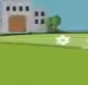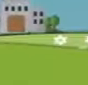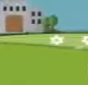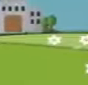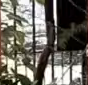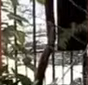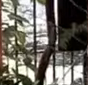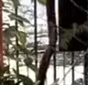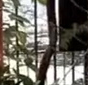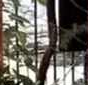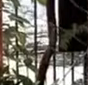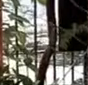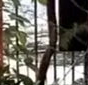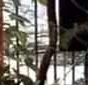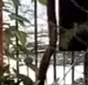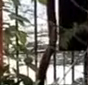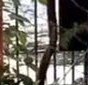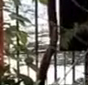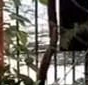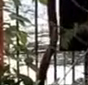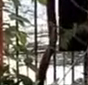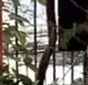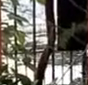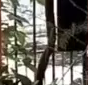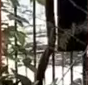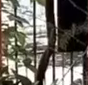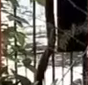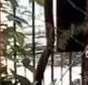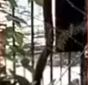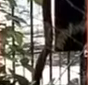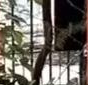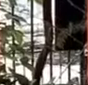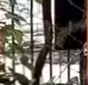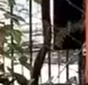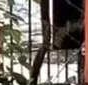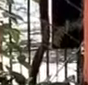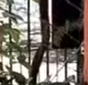Seguimos disfrutando y conociendo del mundo.